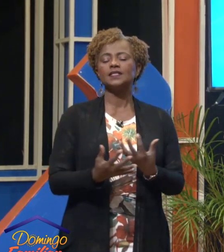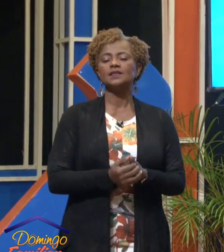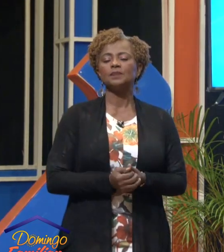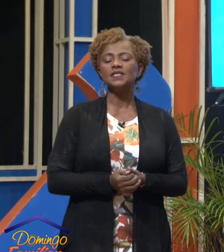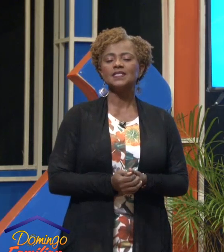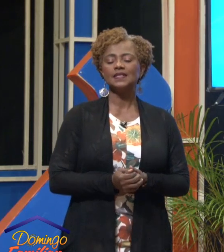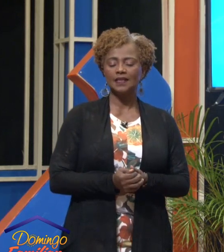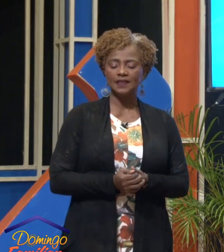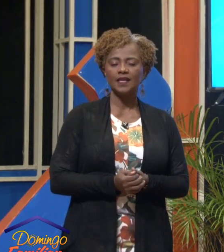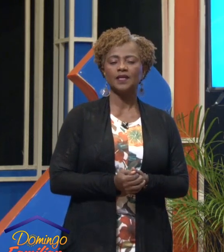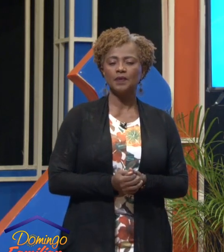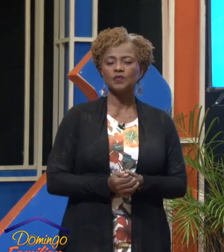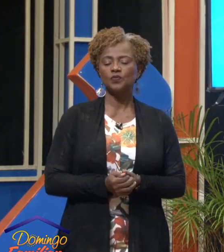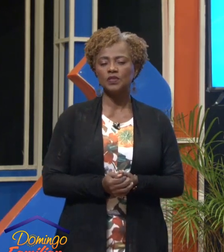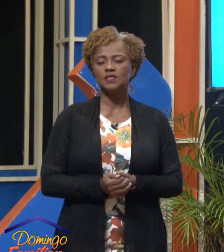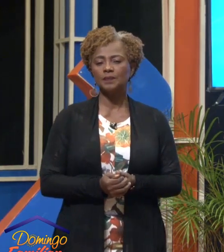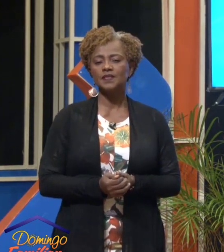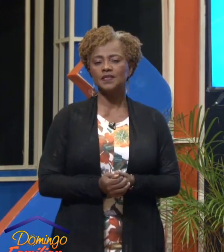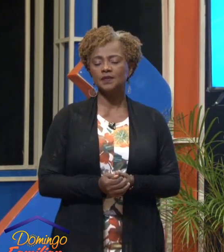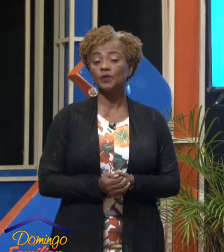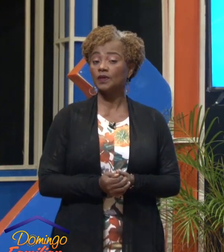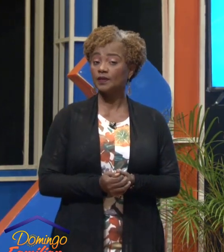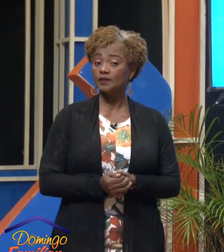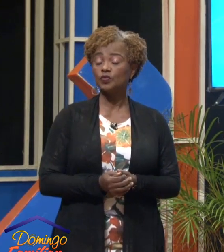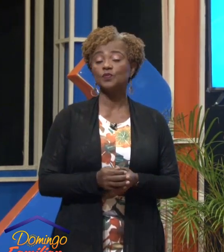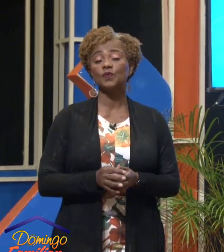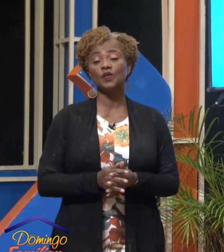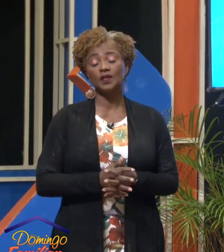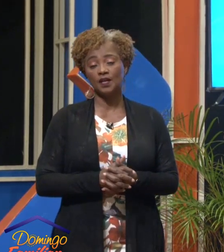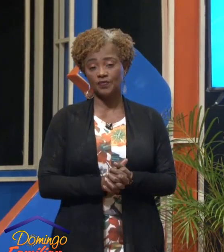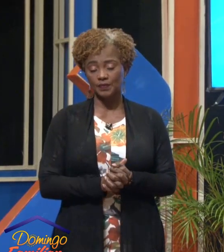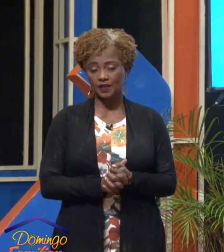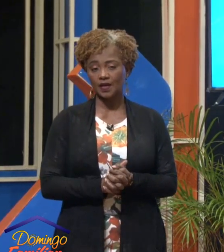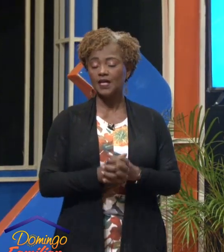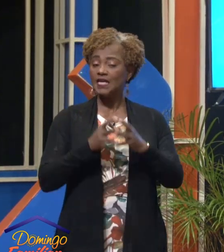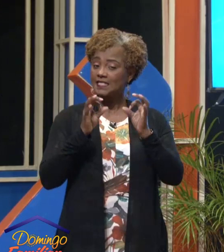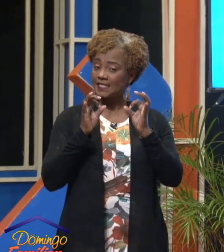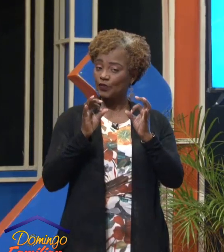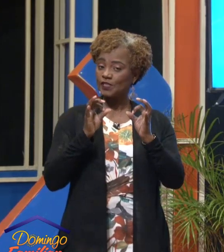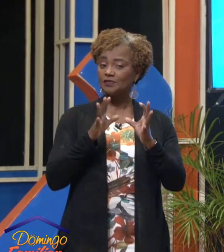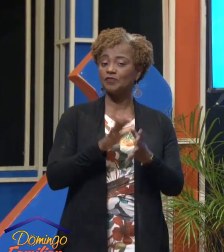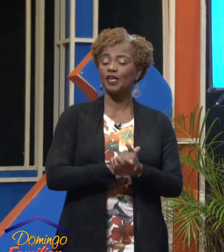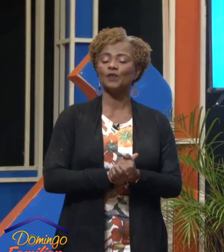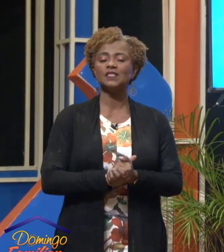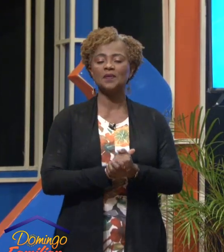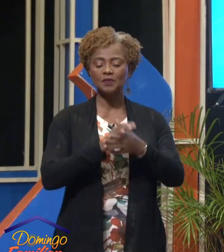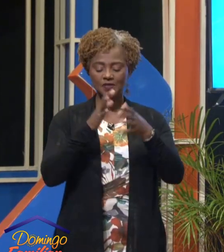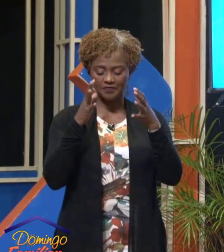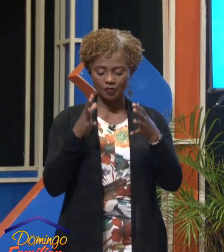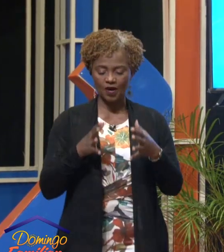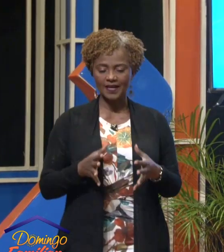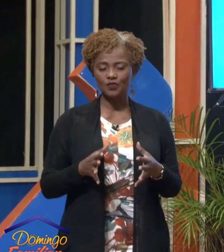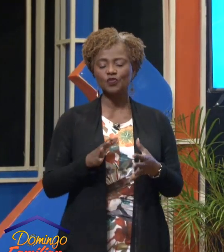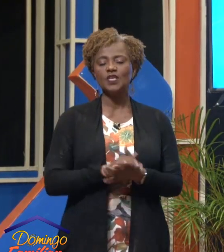diseñar esas estrategias que vamos a utilizar para seguir protegiéndonos y proteger a la familia. Cero desenfreno, así que vamos